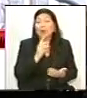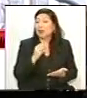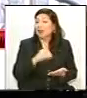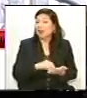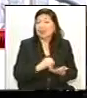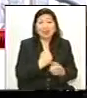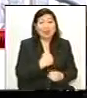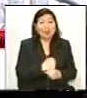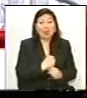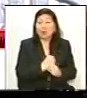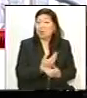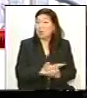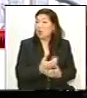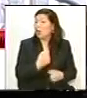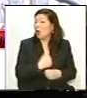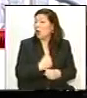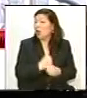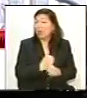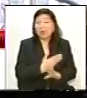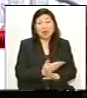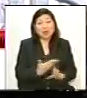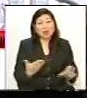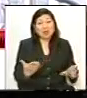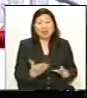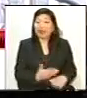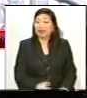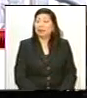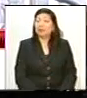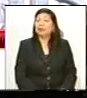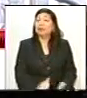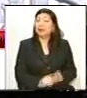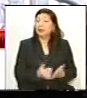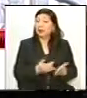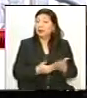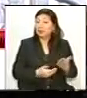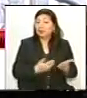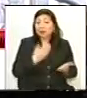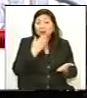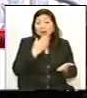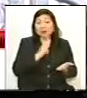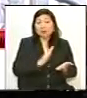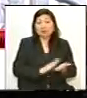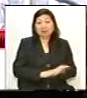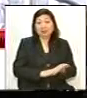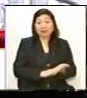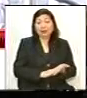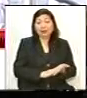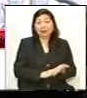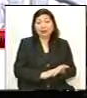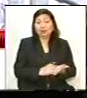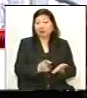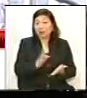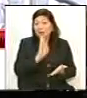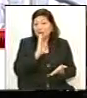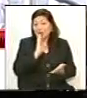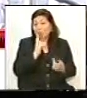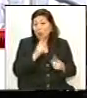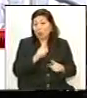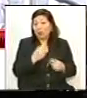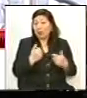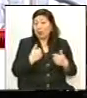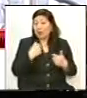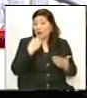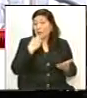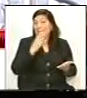adicional de obra, pues si no hay obra. Es simplemente que el expediente estuvo mal, y es parte de los problemas que usted menciona. Cuando el expediente está